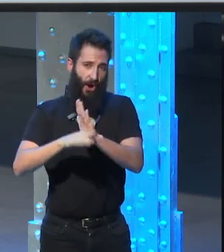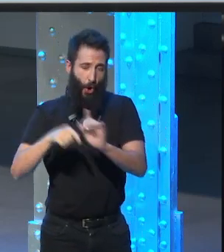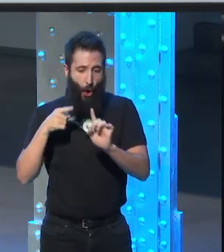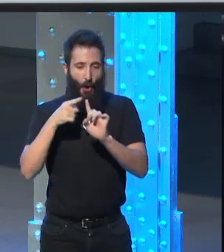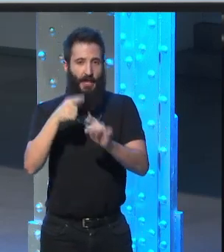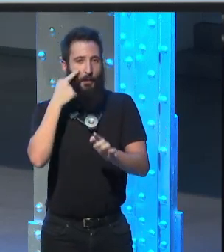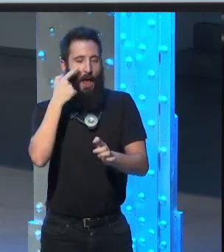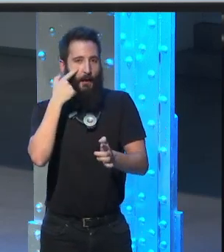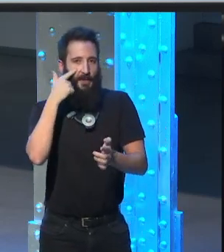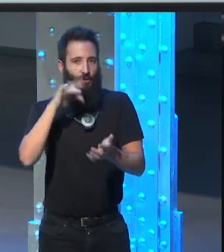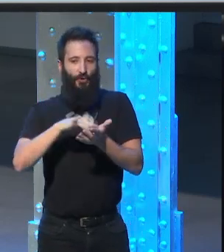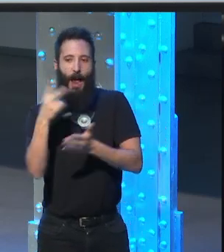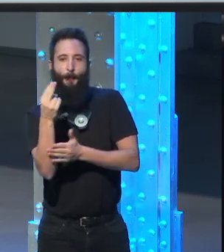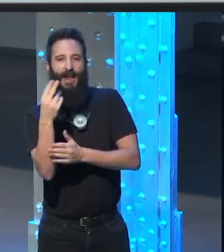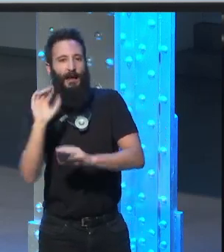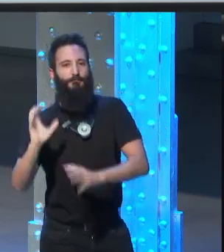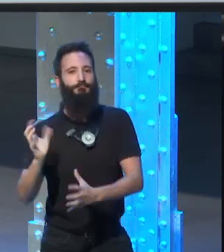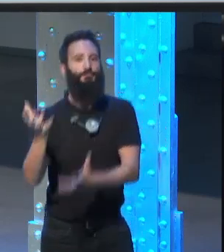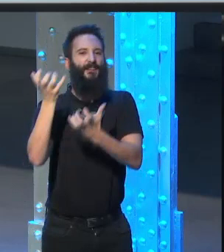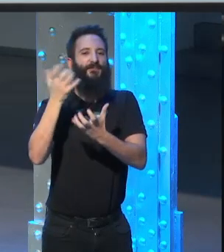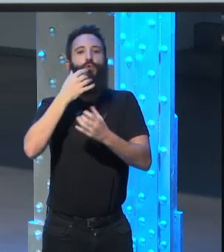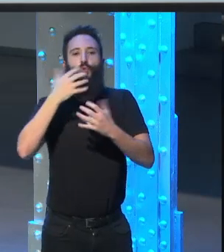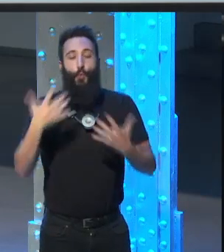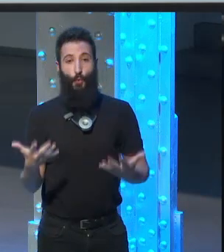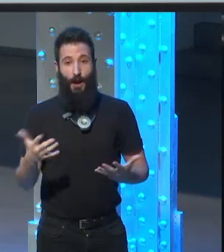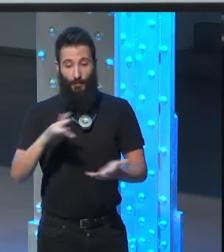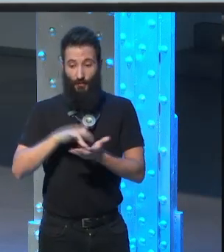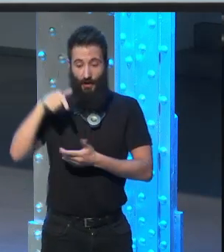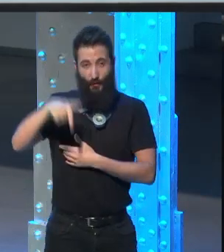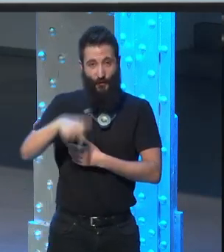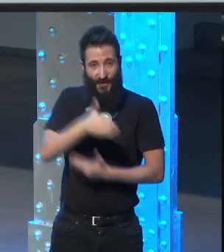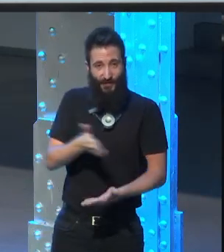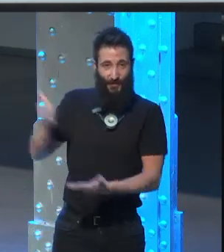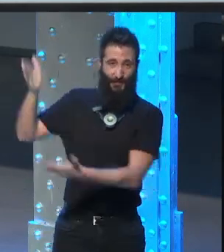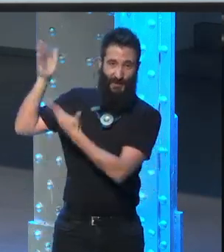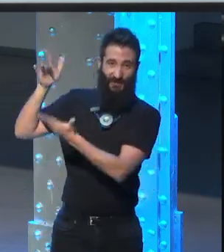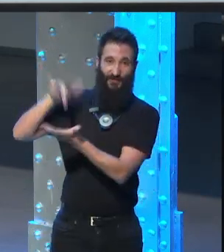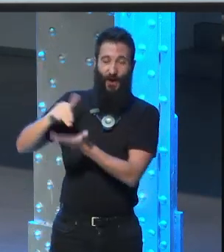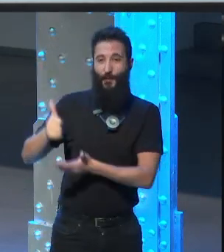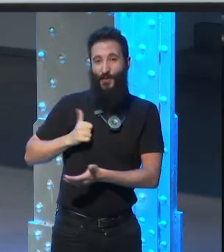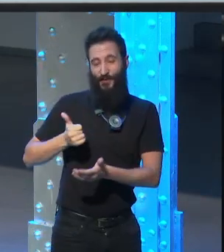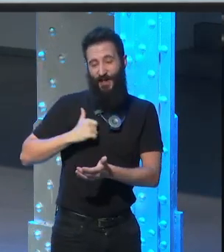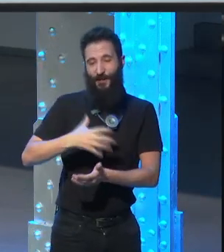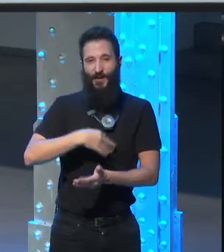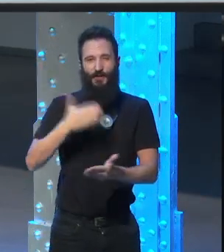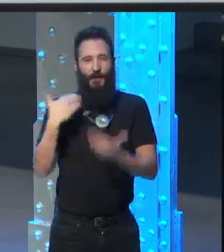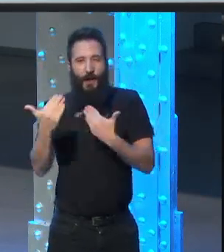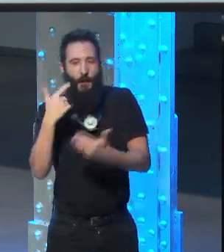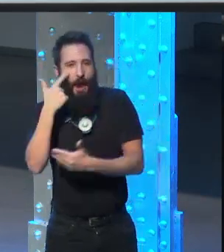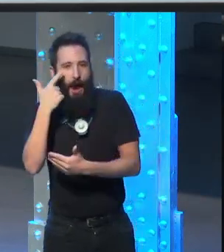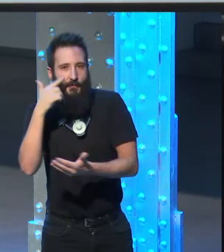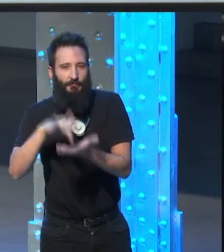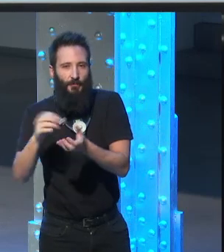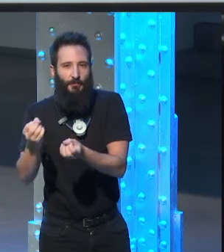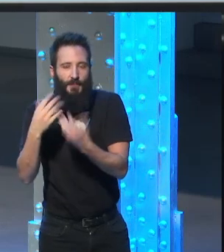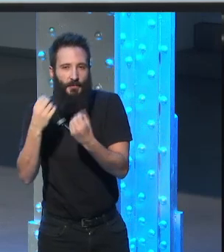decidir cuáles fueron las 3 parejas ganadoras, que son las que veremos hoy, y tendremos la oportunidad de charlar con las parejas y hablar